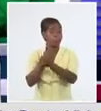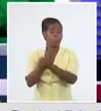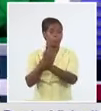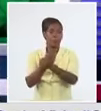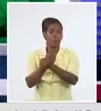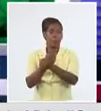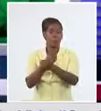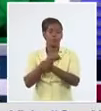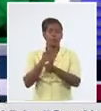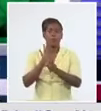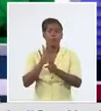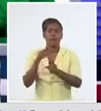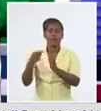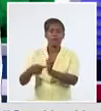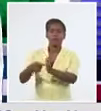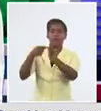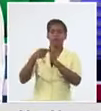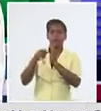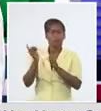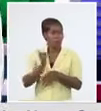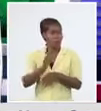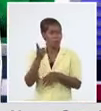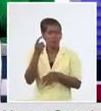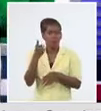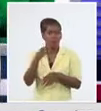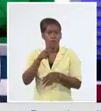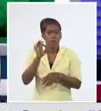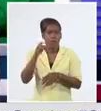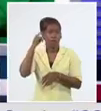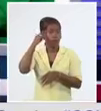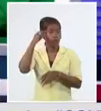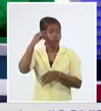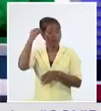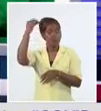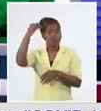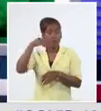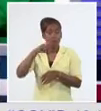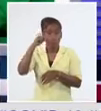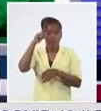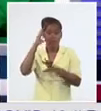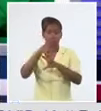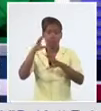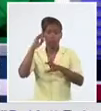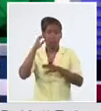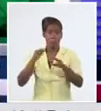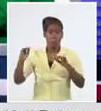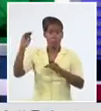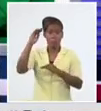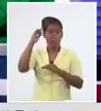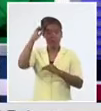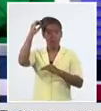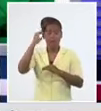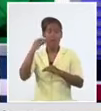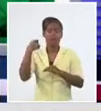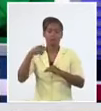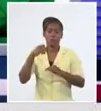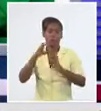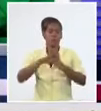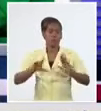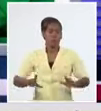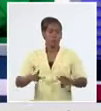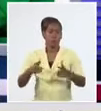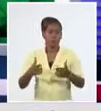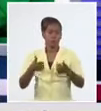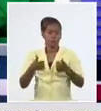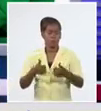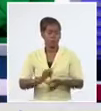que ir a buscarlo a ningún sitio, eso lo tenemos nosotros incorporado y es por eso que son las medidas que tenemos que cumplir.